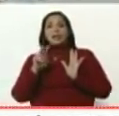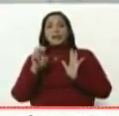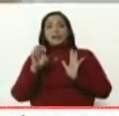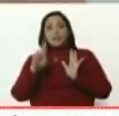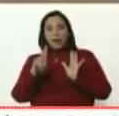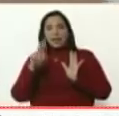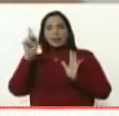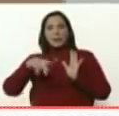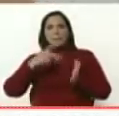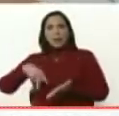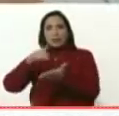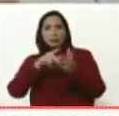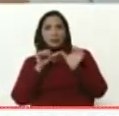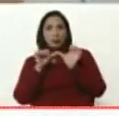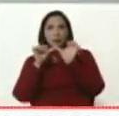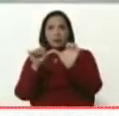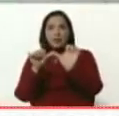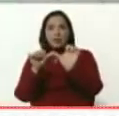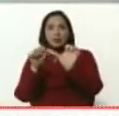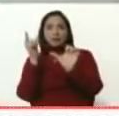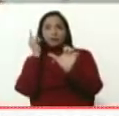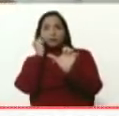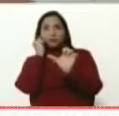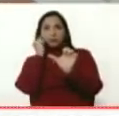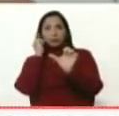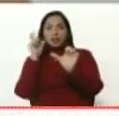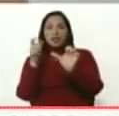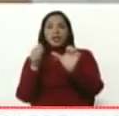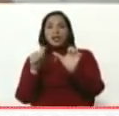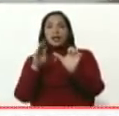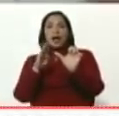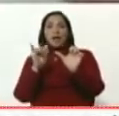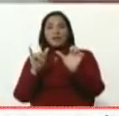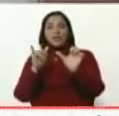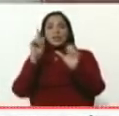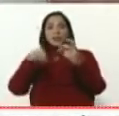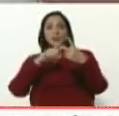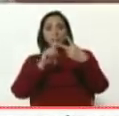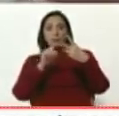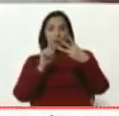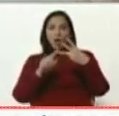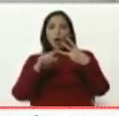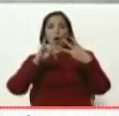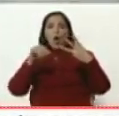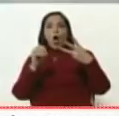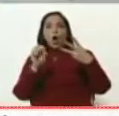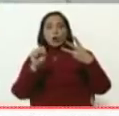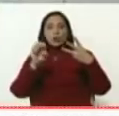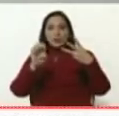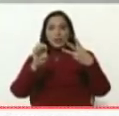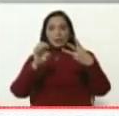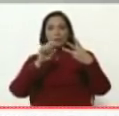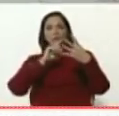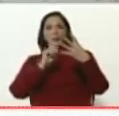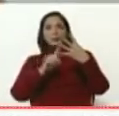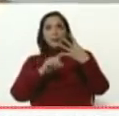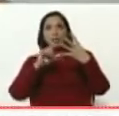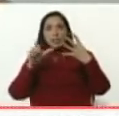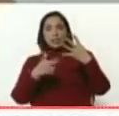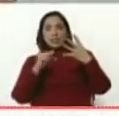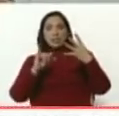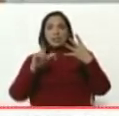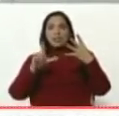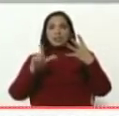participación permanente de la señora Gaby Arellano, del señor José Manuel Olivares, del señor Gilbert Caro, a